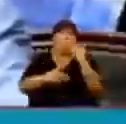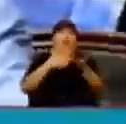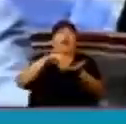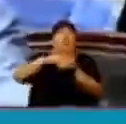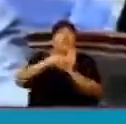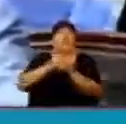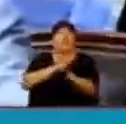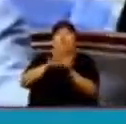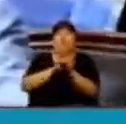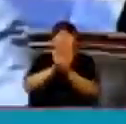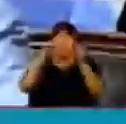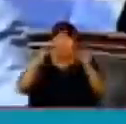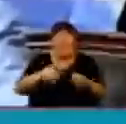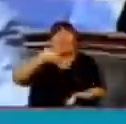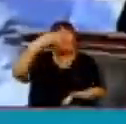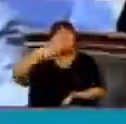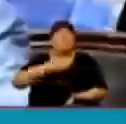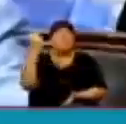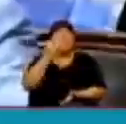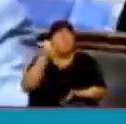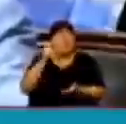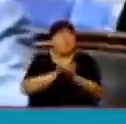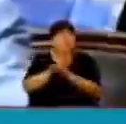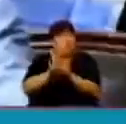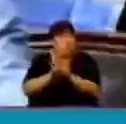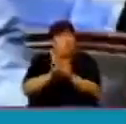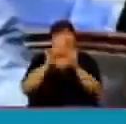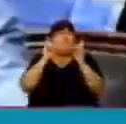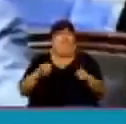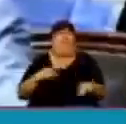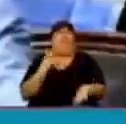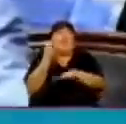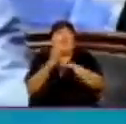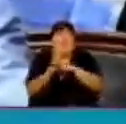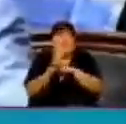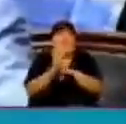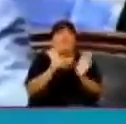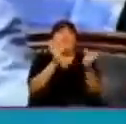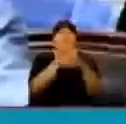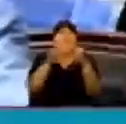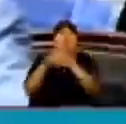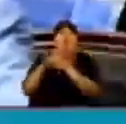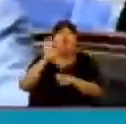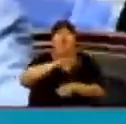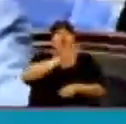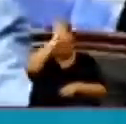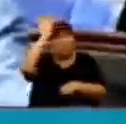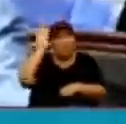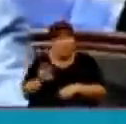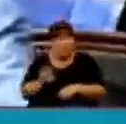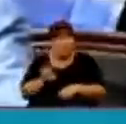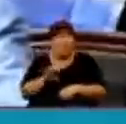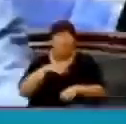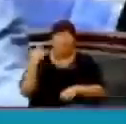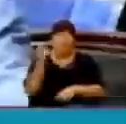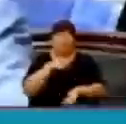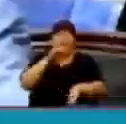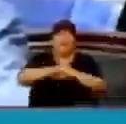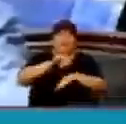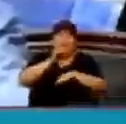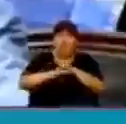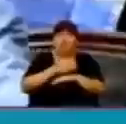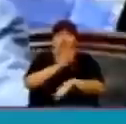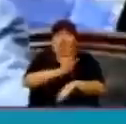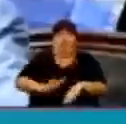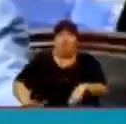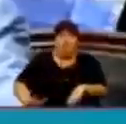queremos exportar, pero hay una brecha del 100%. Algunos sectores todavía tienen retención,